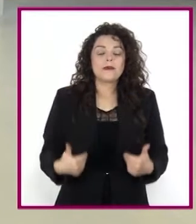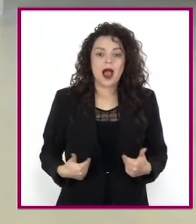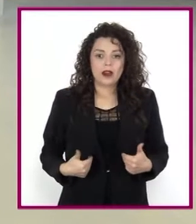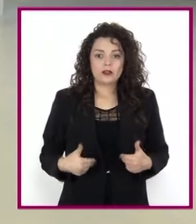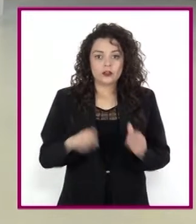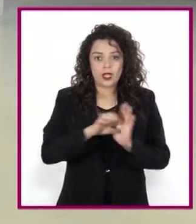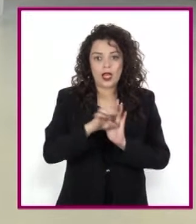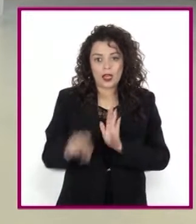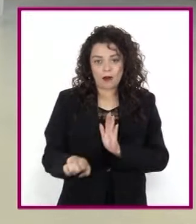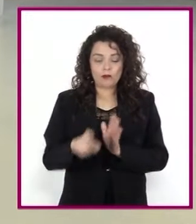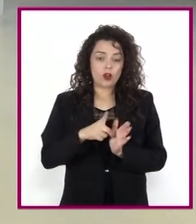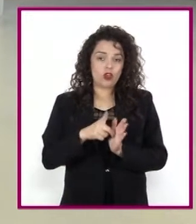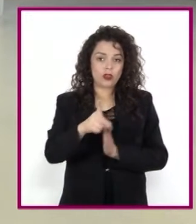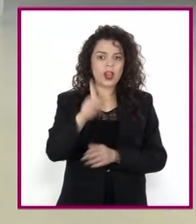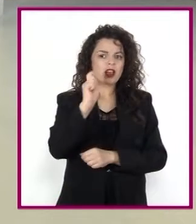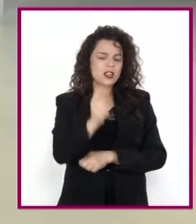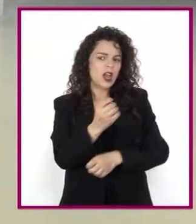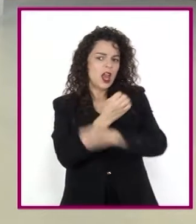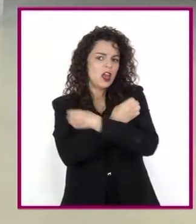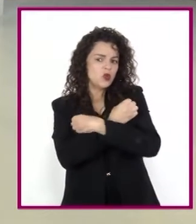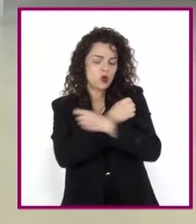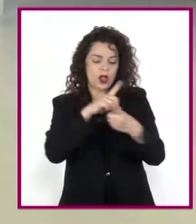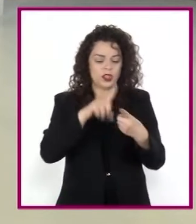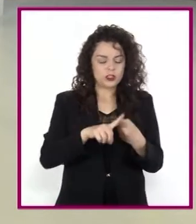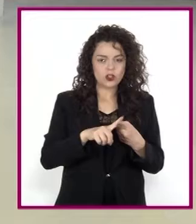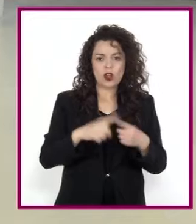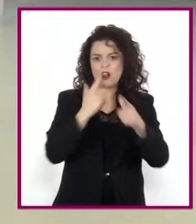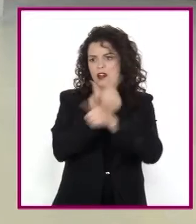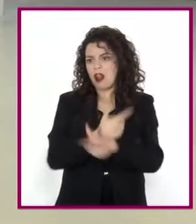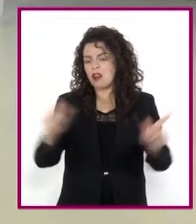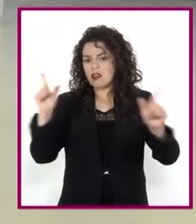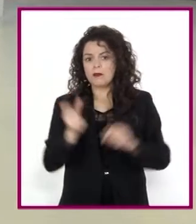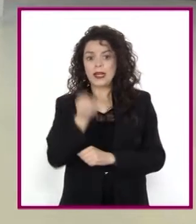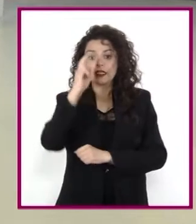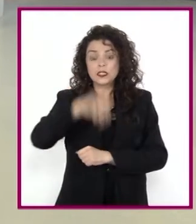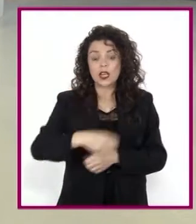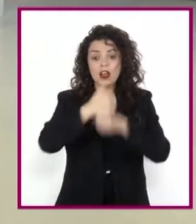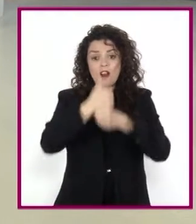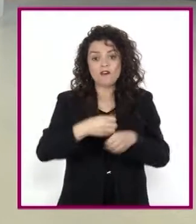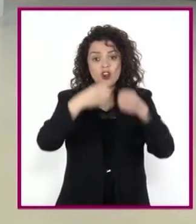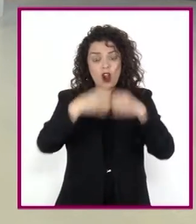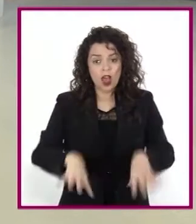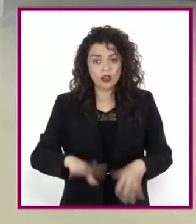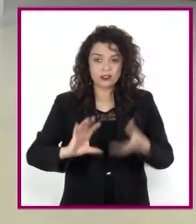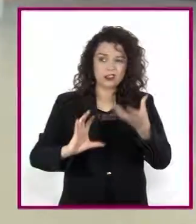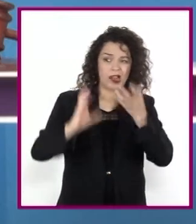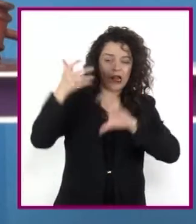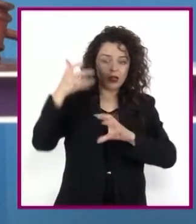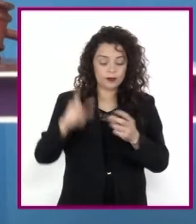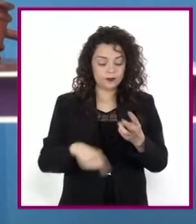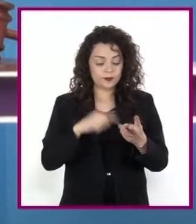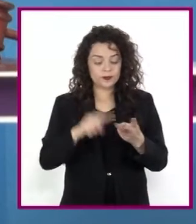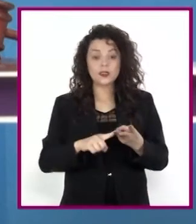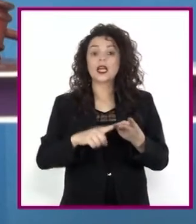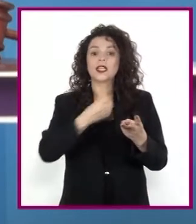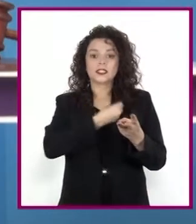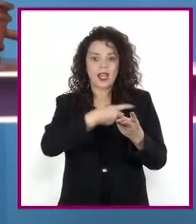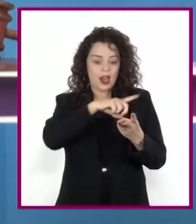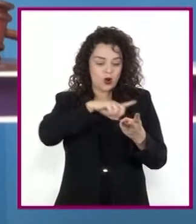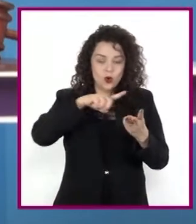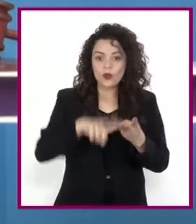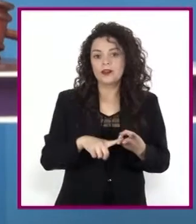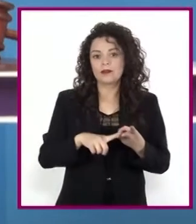el derecho a la educación, a vivir una vida libre de violencia o a la salud, entre otros. Ahora